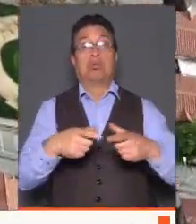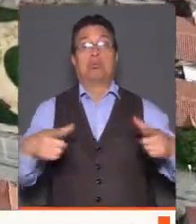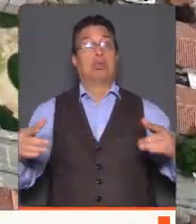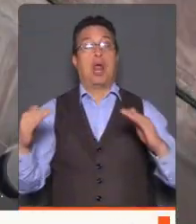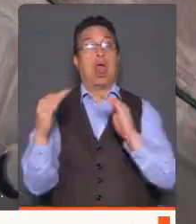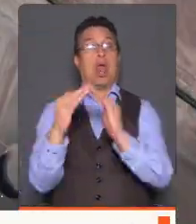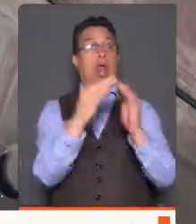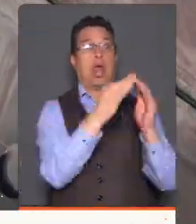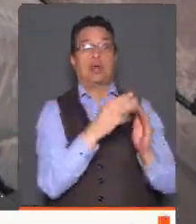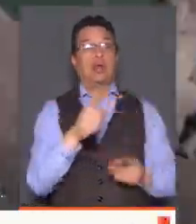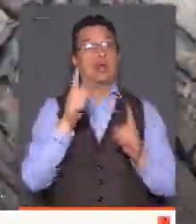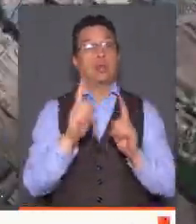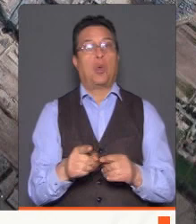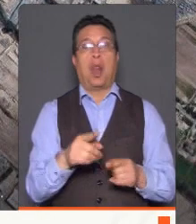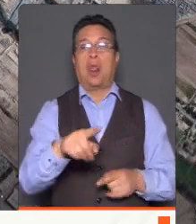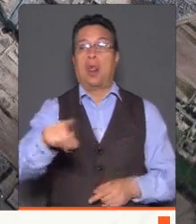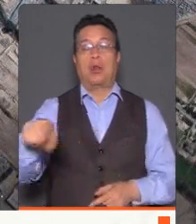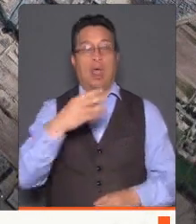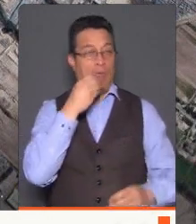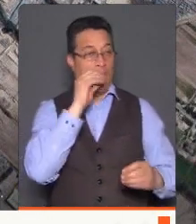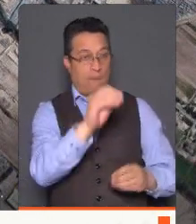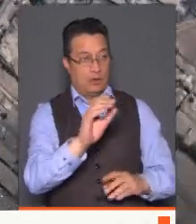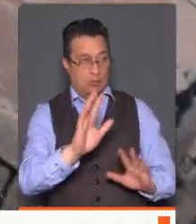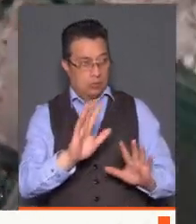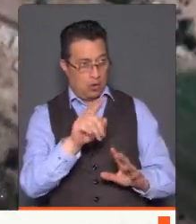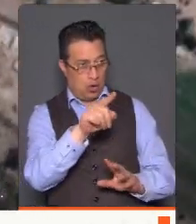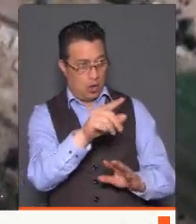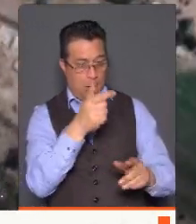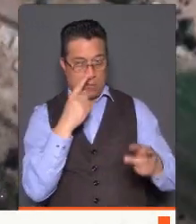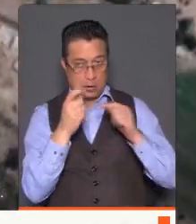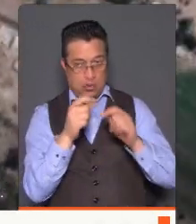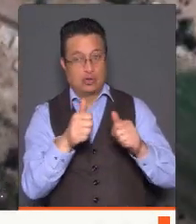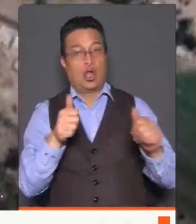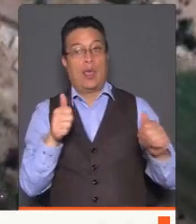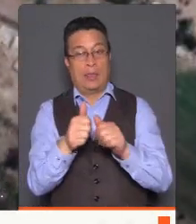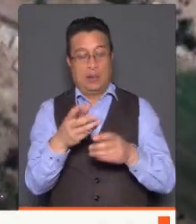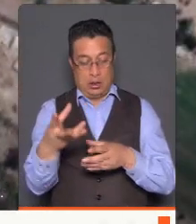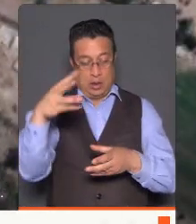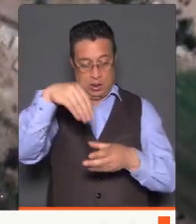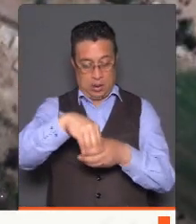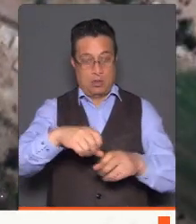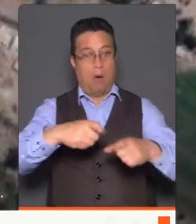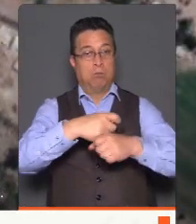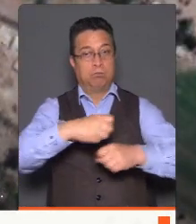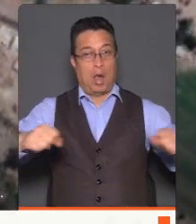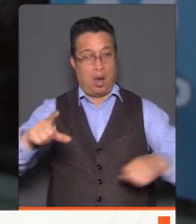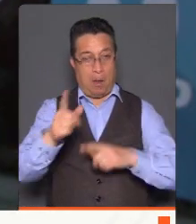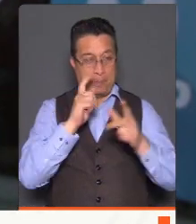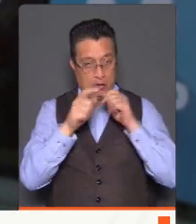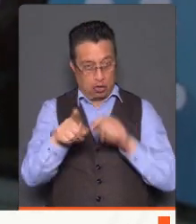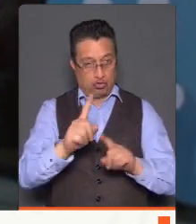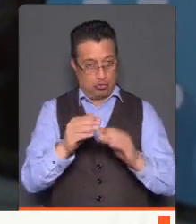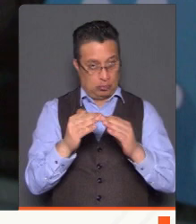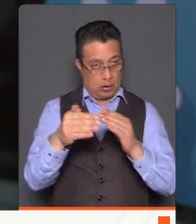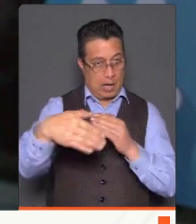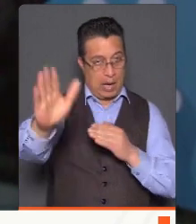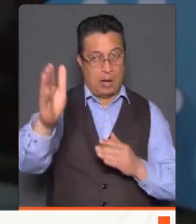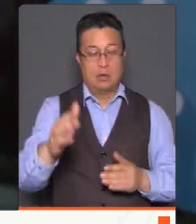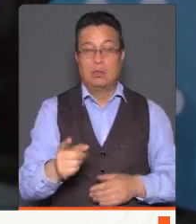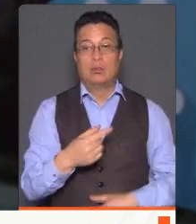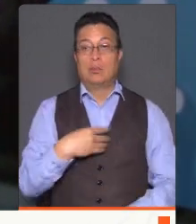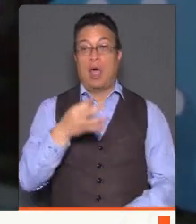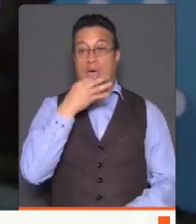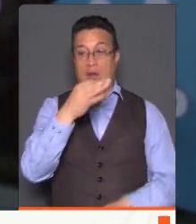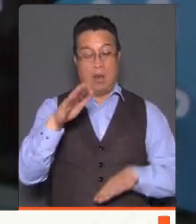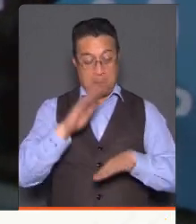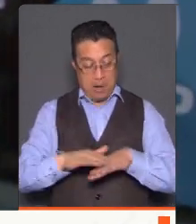en la zona. Nadie advirtió que se estaba construyendo dentro del área de mayor riesgo. Nunca nadie te puso en un papel